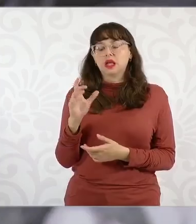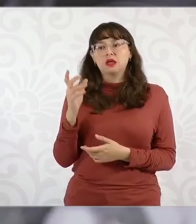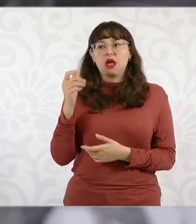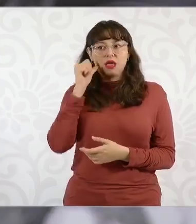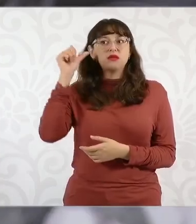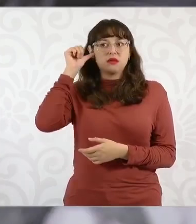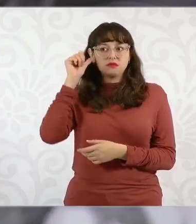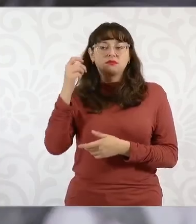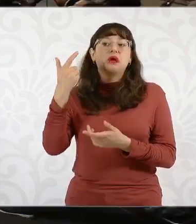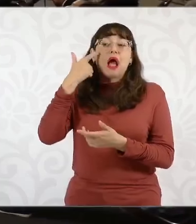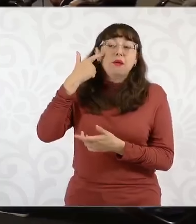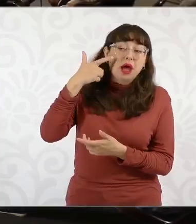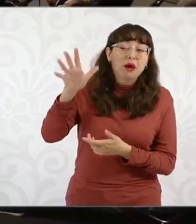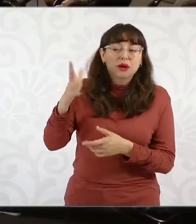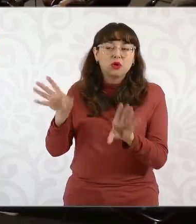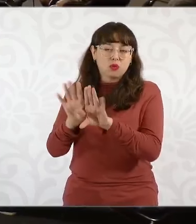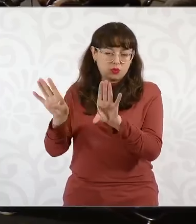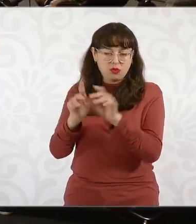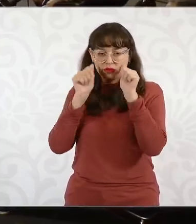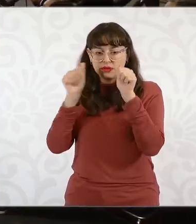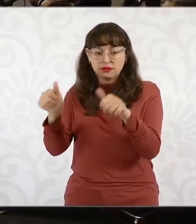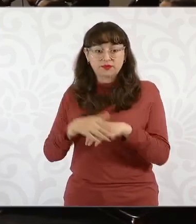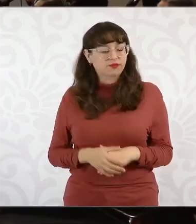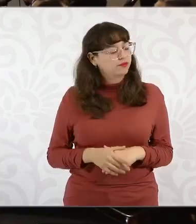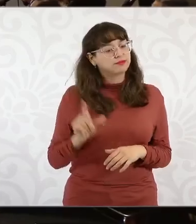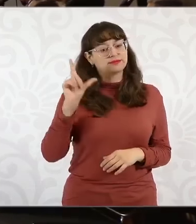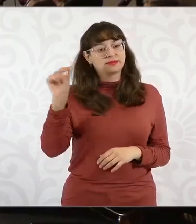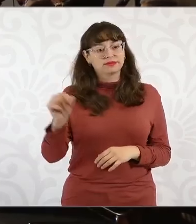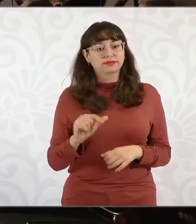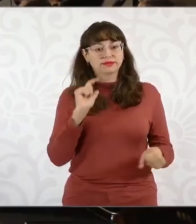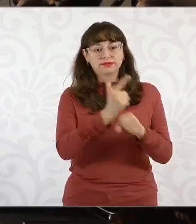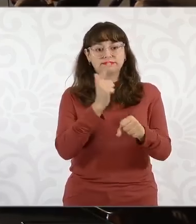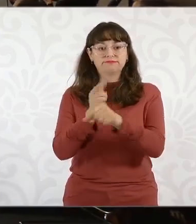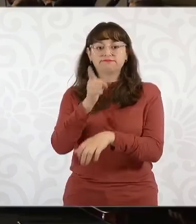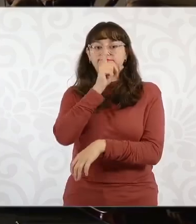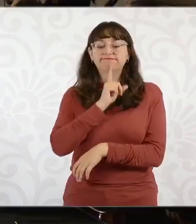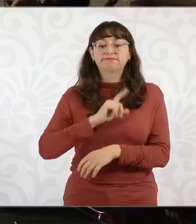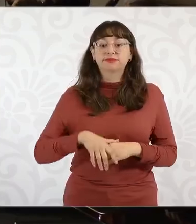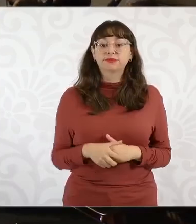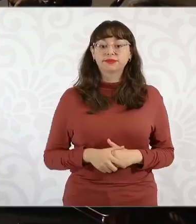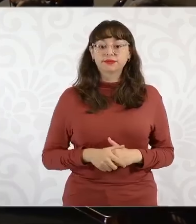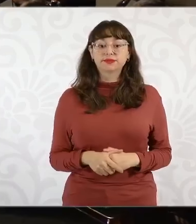allá y están viendo las opciones. Gracias, presidenta. Vámonos, detector de mentiras.